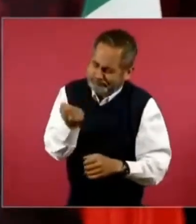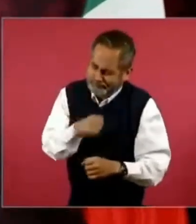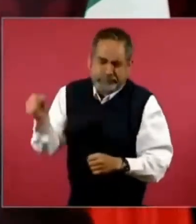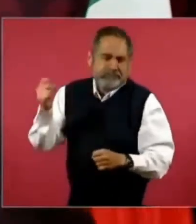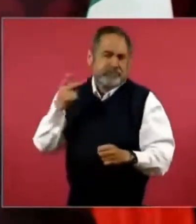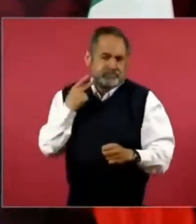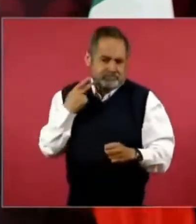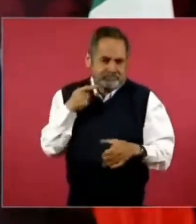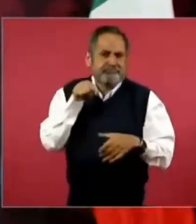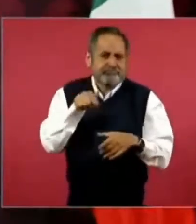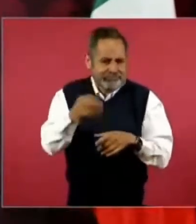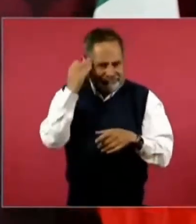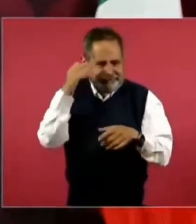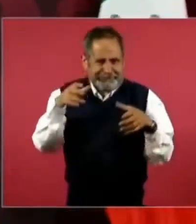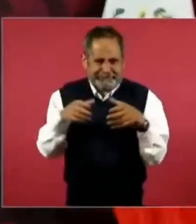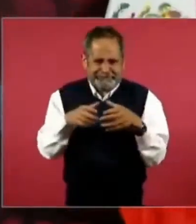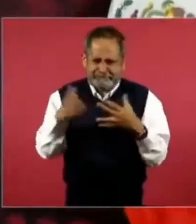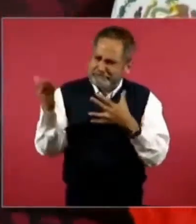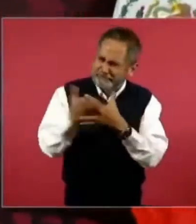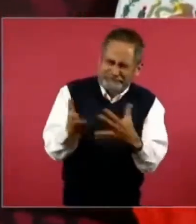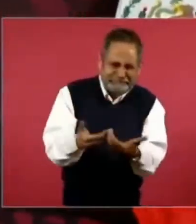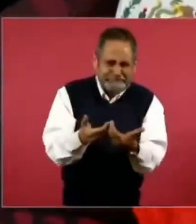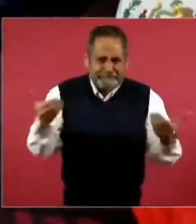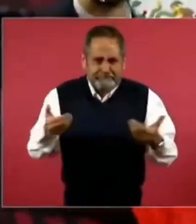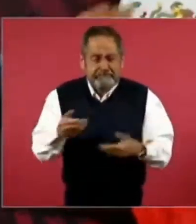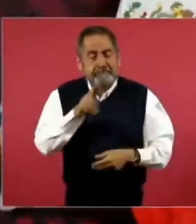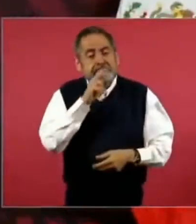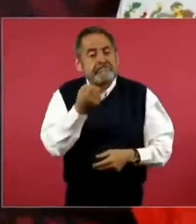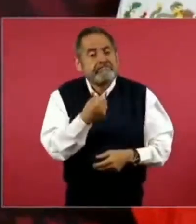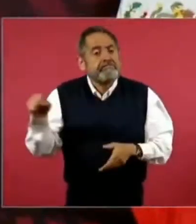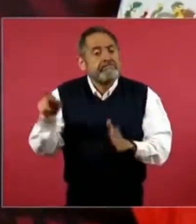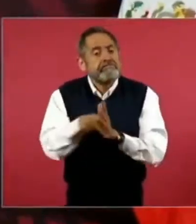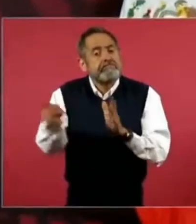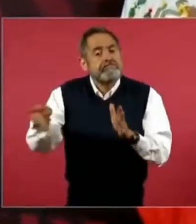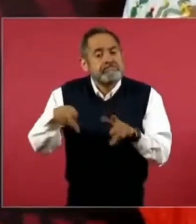están en esa época, los mejores periodistas,